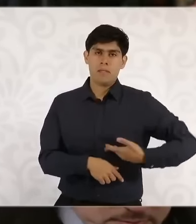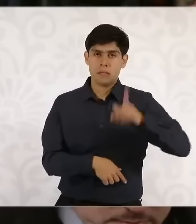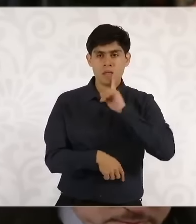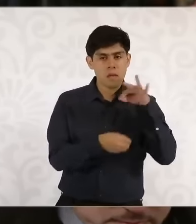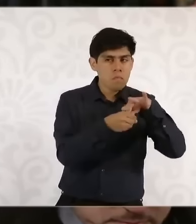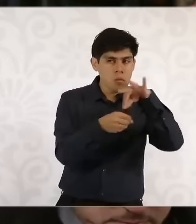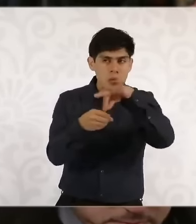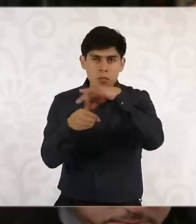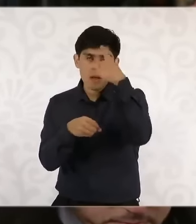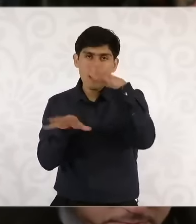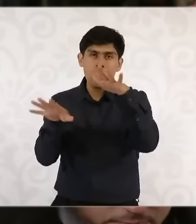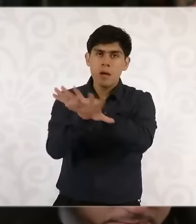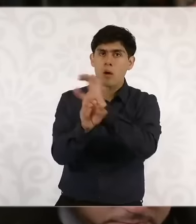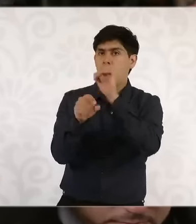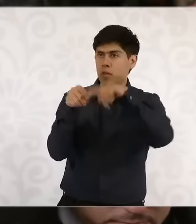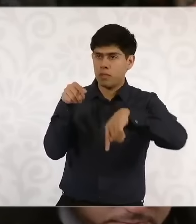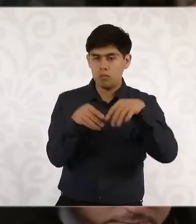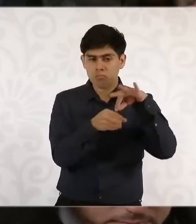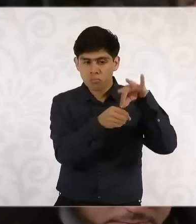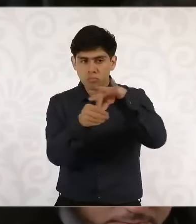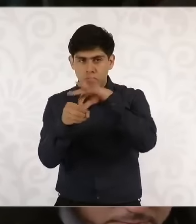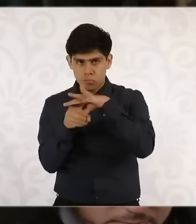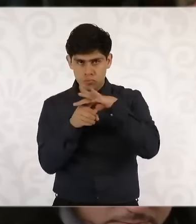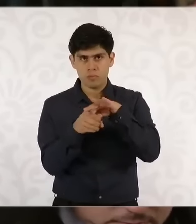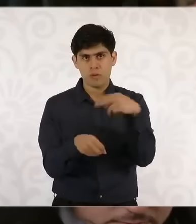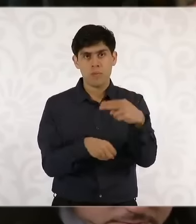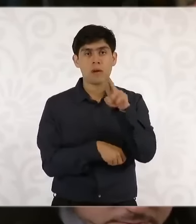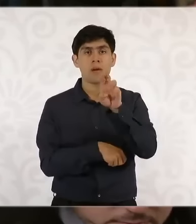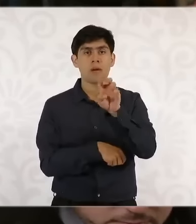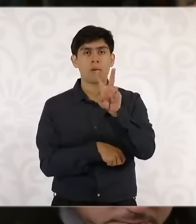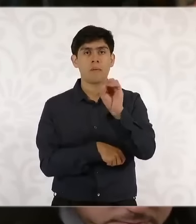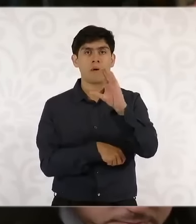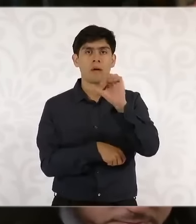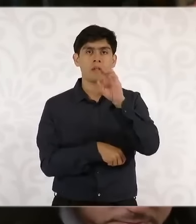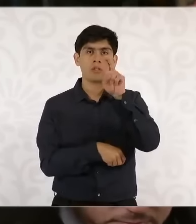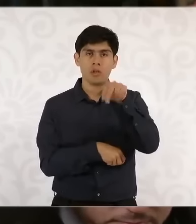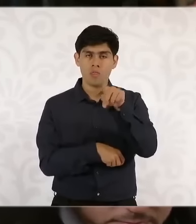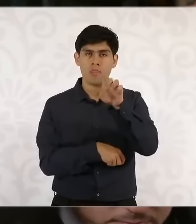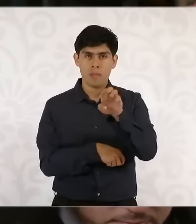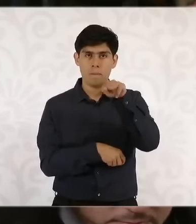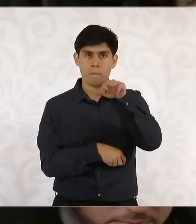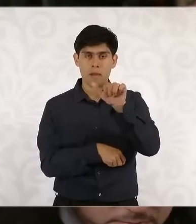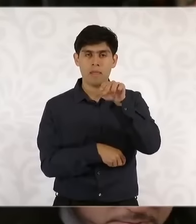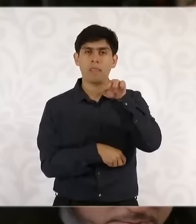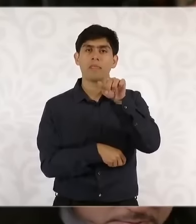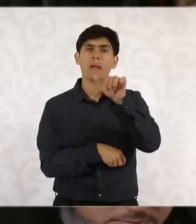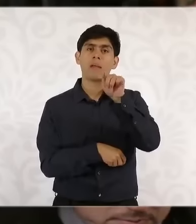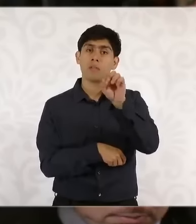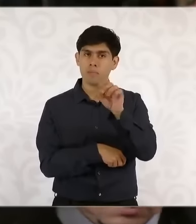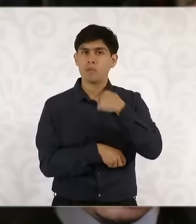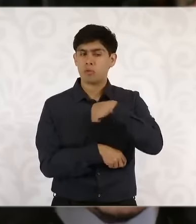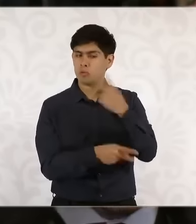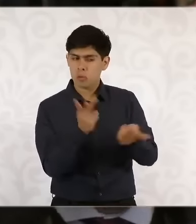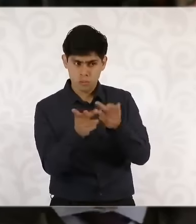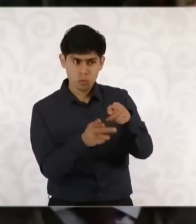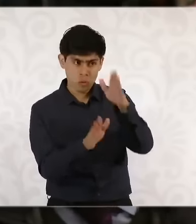Cuando les preguntábamos a las personas que si estaban de acuerdo con la revocación de mandato, la mayoría decía que sí, pero